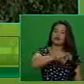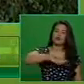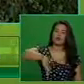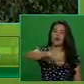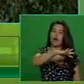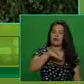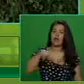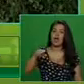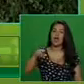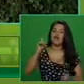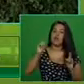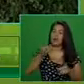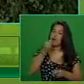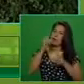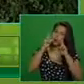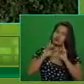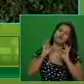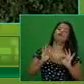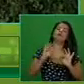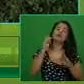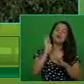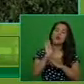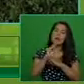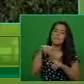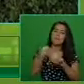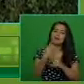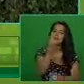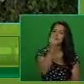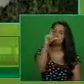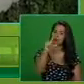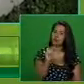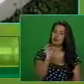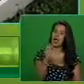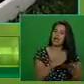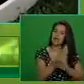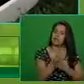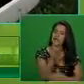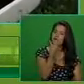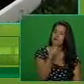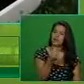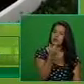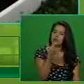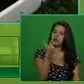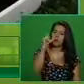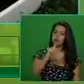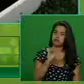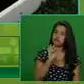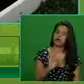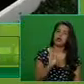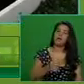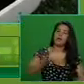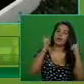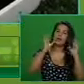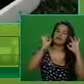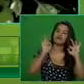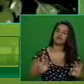de seguridad, higiene y sobre todo de precios, que sea accesible, claro, y que garantice la soberanía de ese,